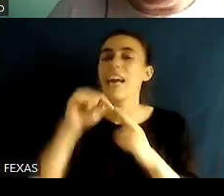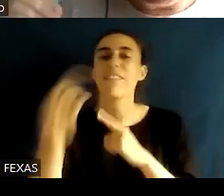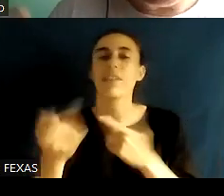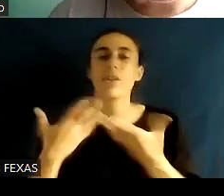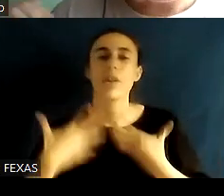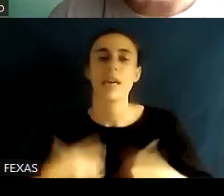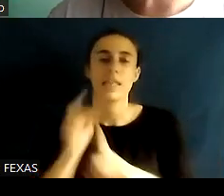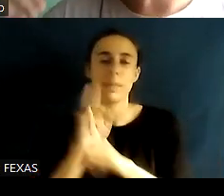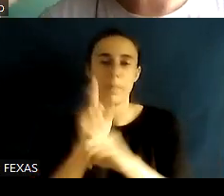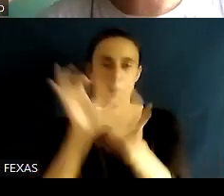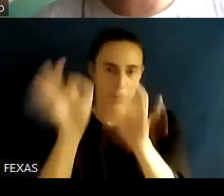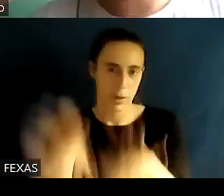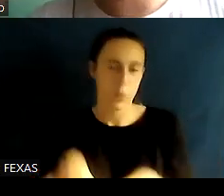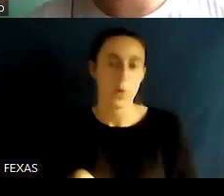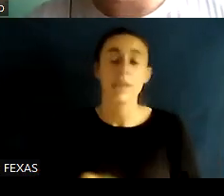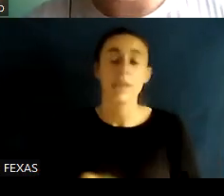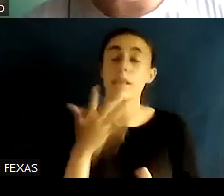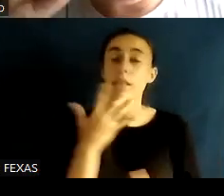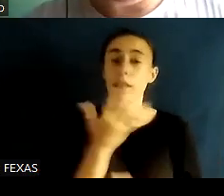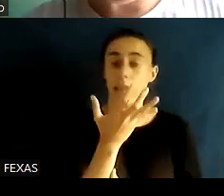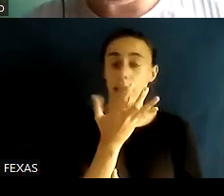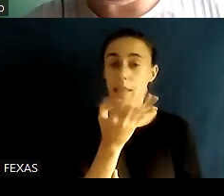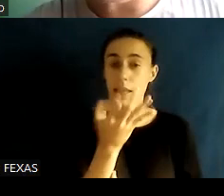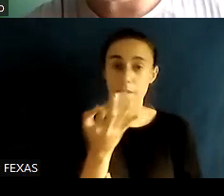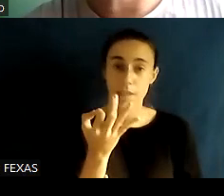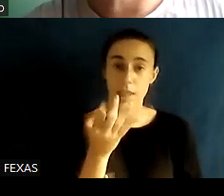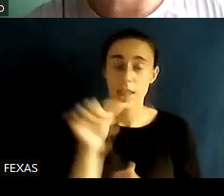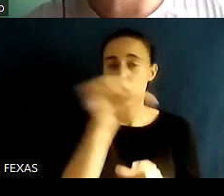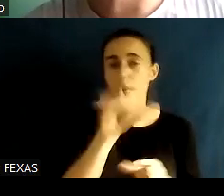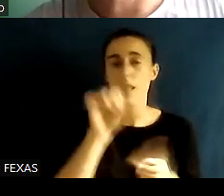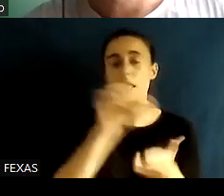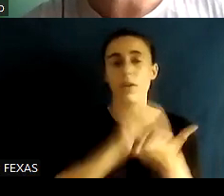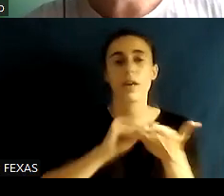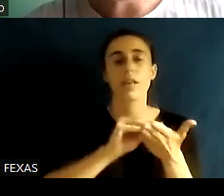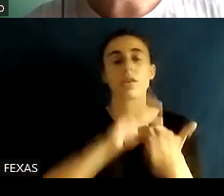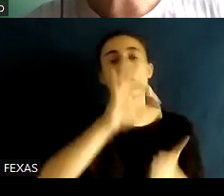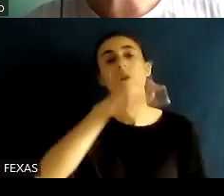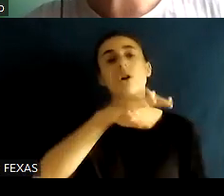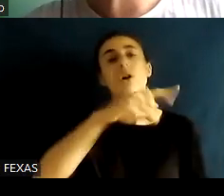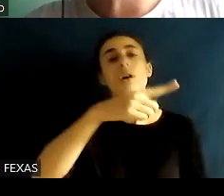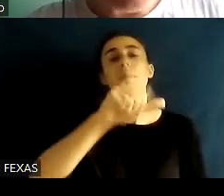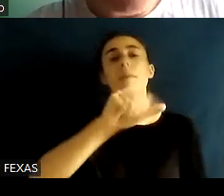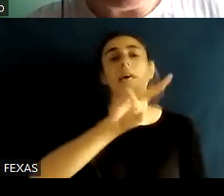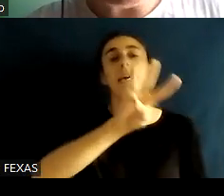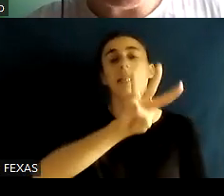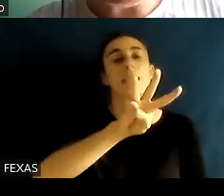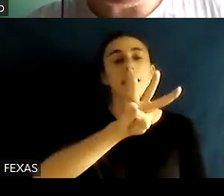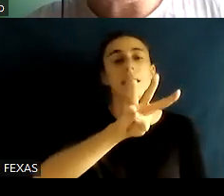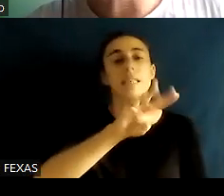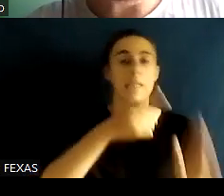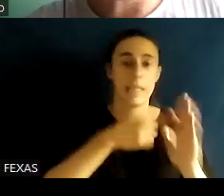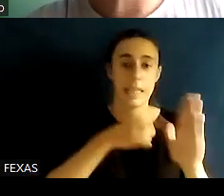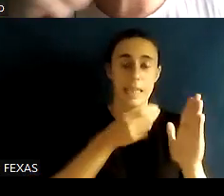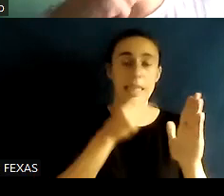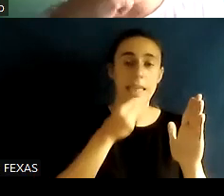cuando se demostraba una carencia de ácidos grasos, la presencia de ácidos grasos omega 3 en la dieta, la suplementación con ácidos grasos omega